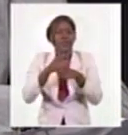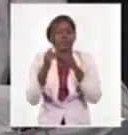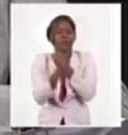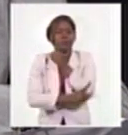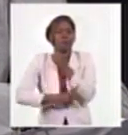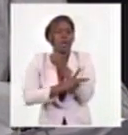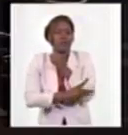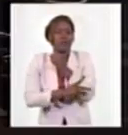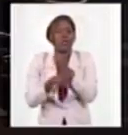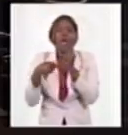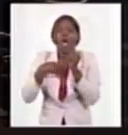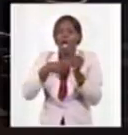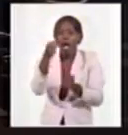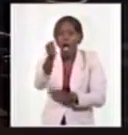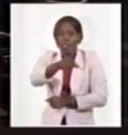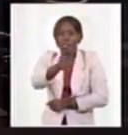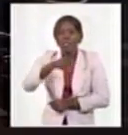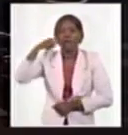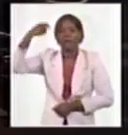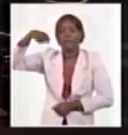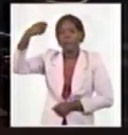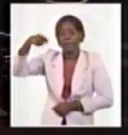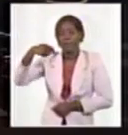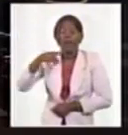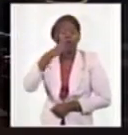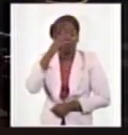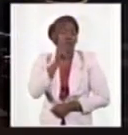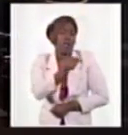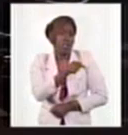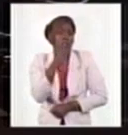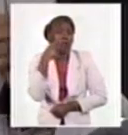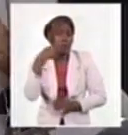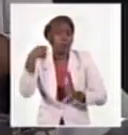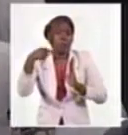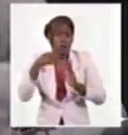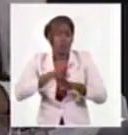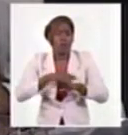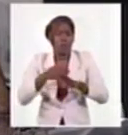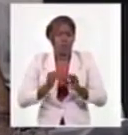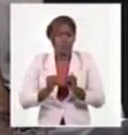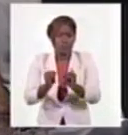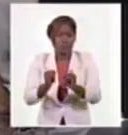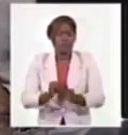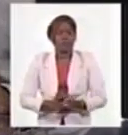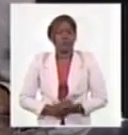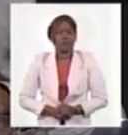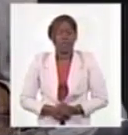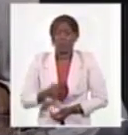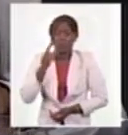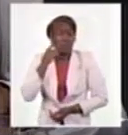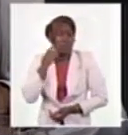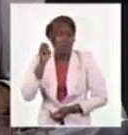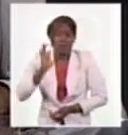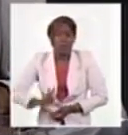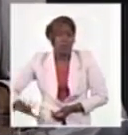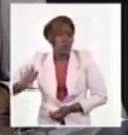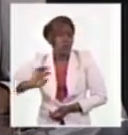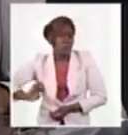video después sobre eso. Dejó totalmente en claro que ellos van a ser los segundos de la OTAN.